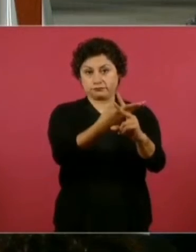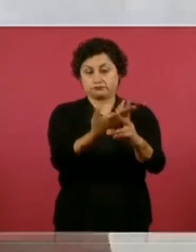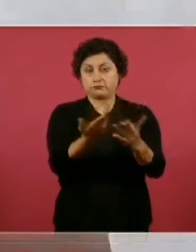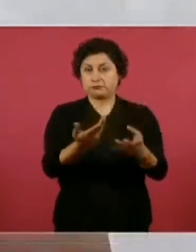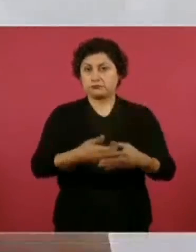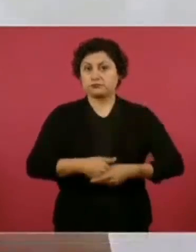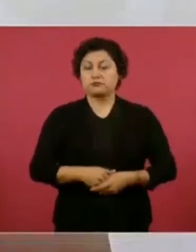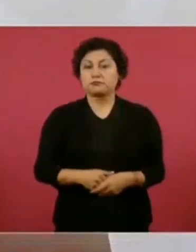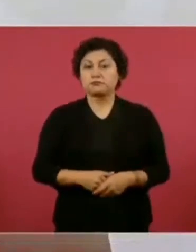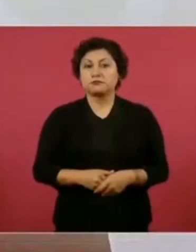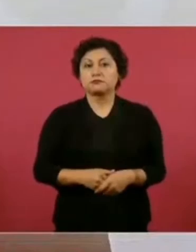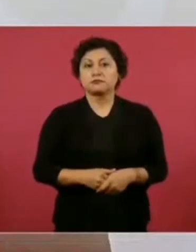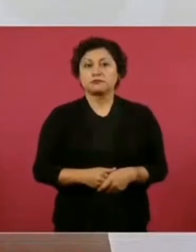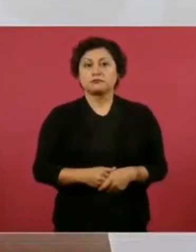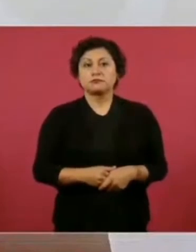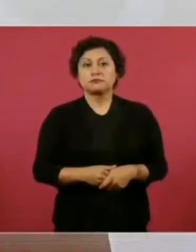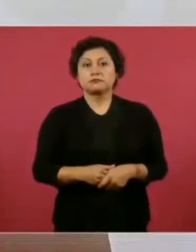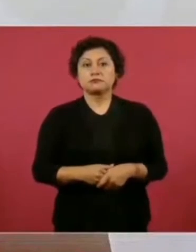Esto,